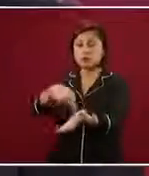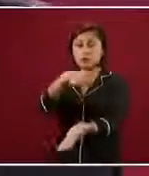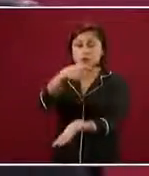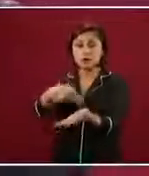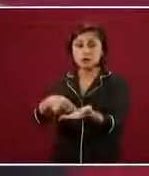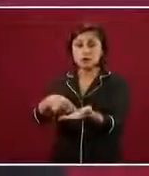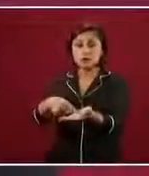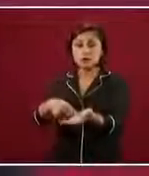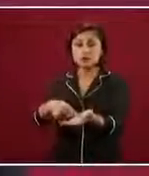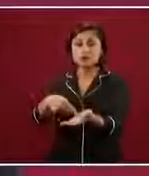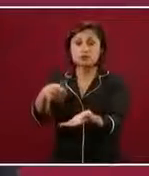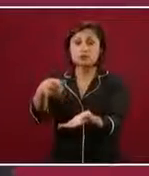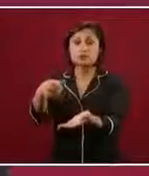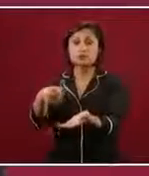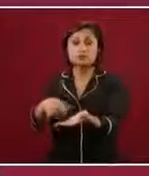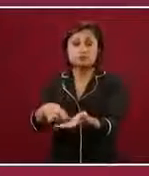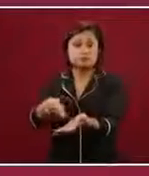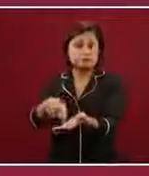llevaban de recuerdo